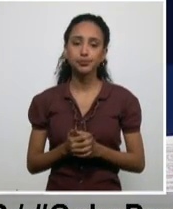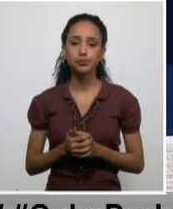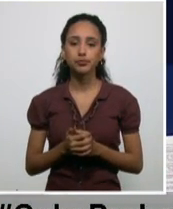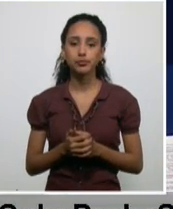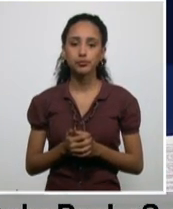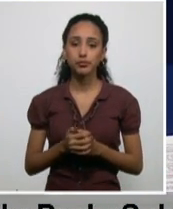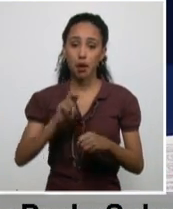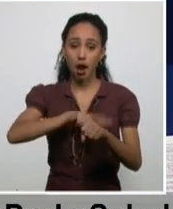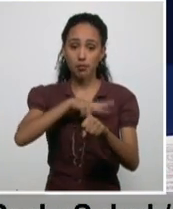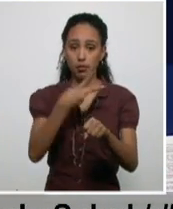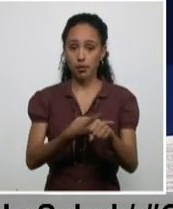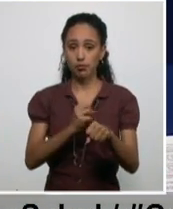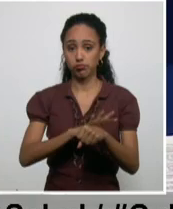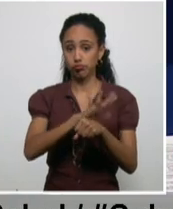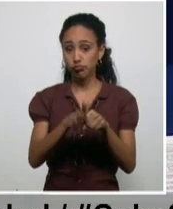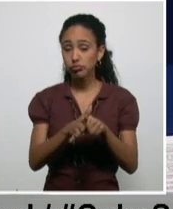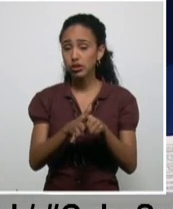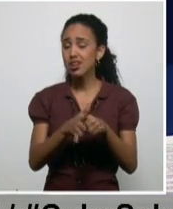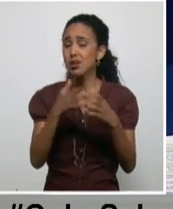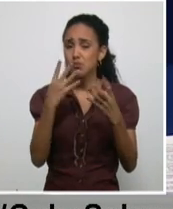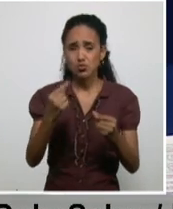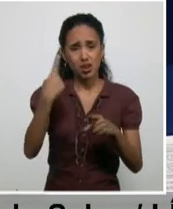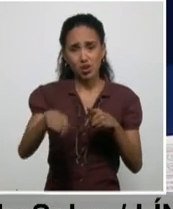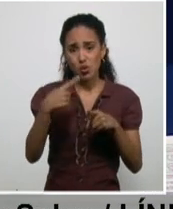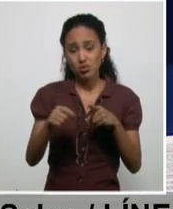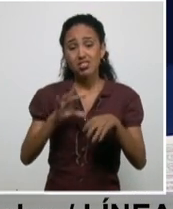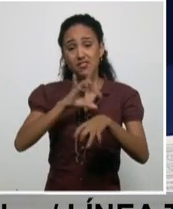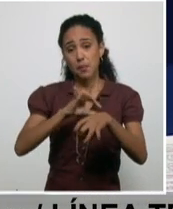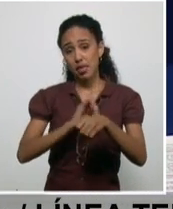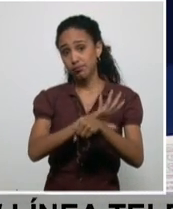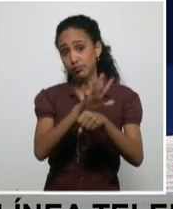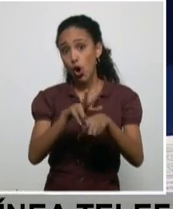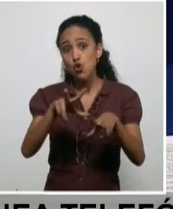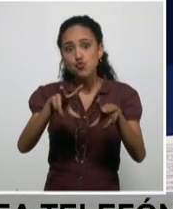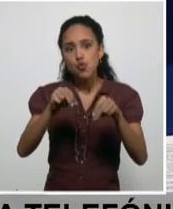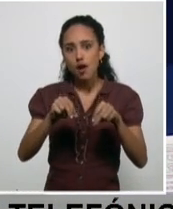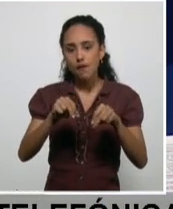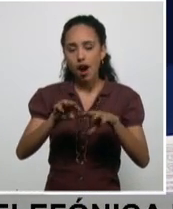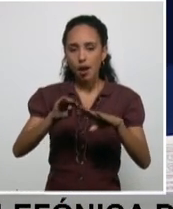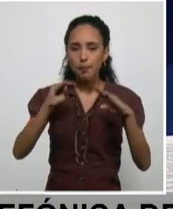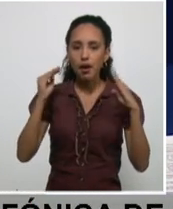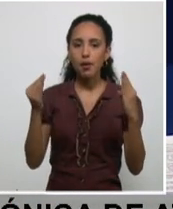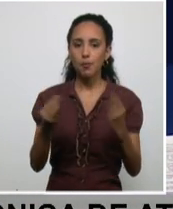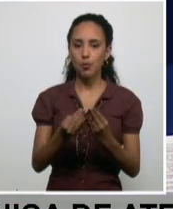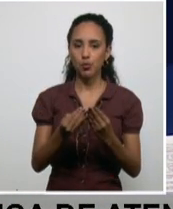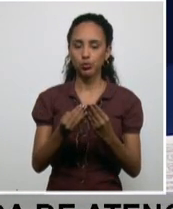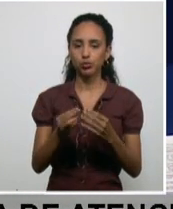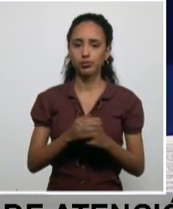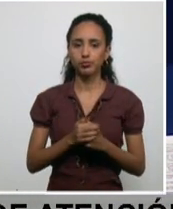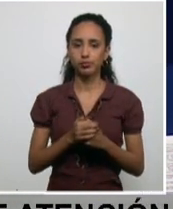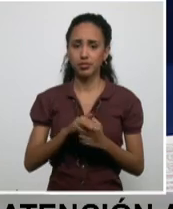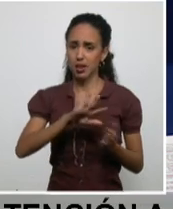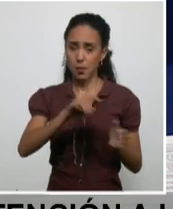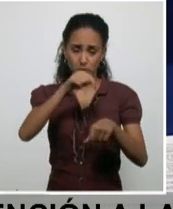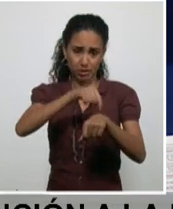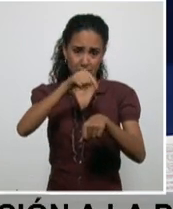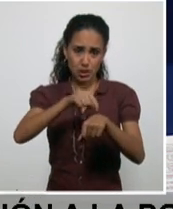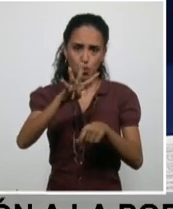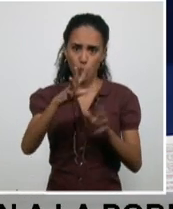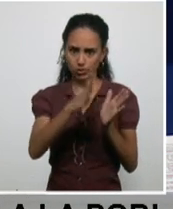muchas de esta enfermedad que es nueva para el mundo, nueva ya con ahorita 4 meses ya, pero